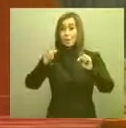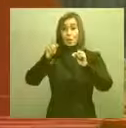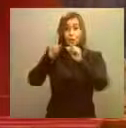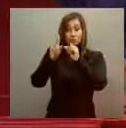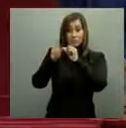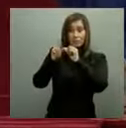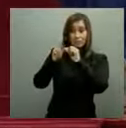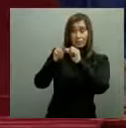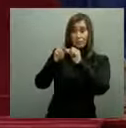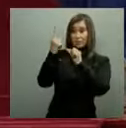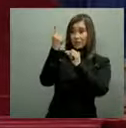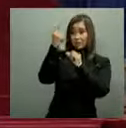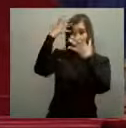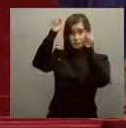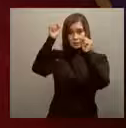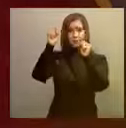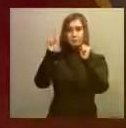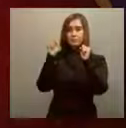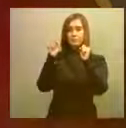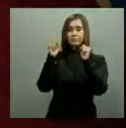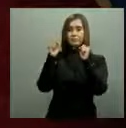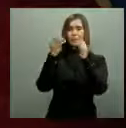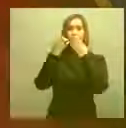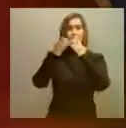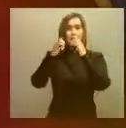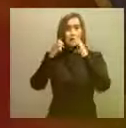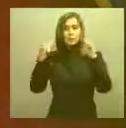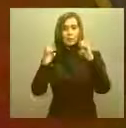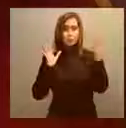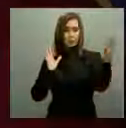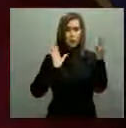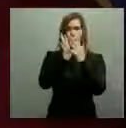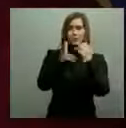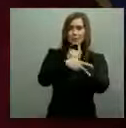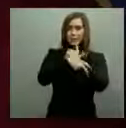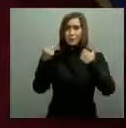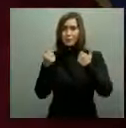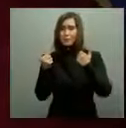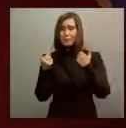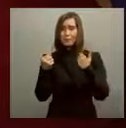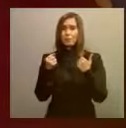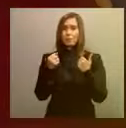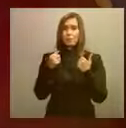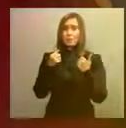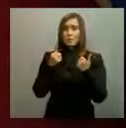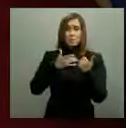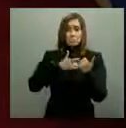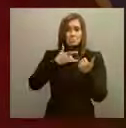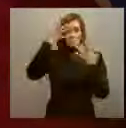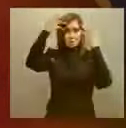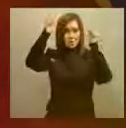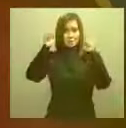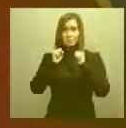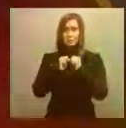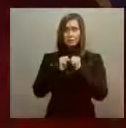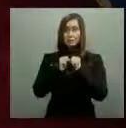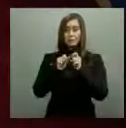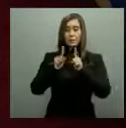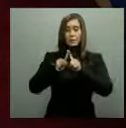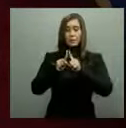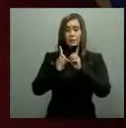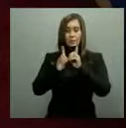buena voluntad de un presidente. La lucha contra la corrupción no puede depender de la buena voluntad de un presidente. La separación de poderes no